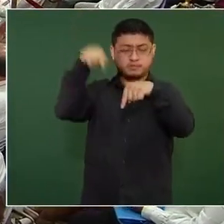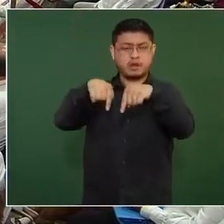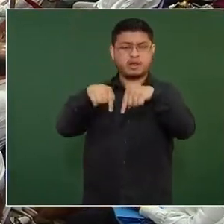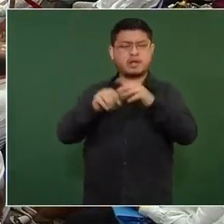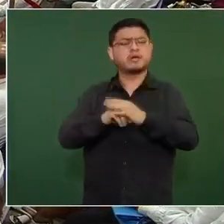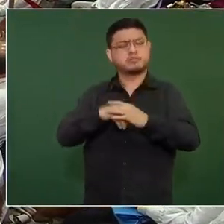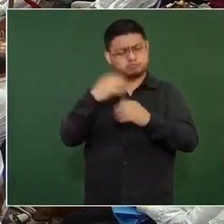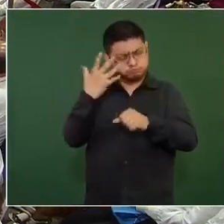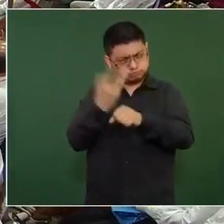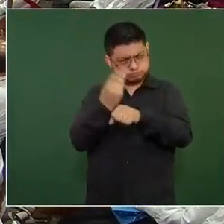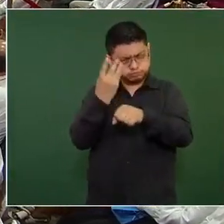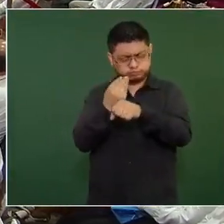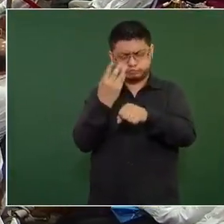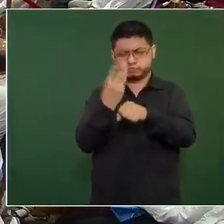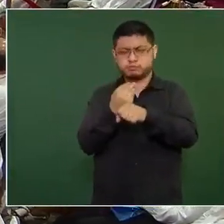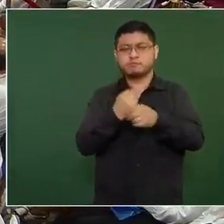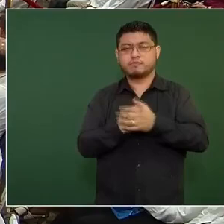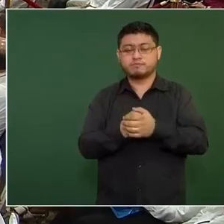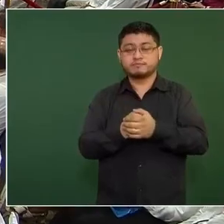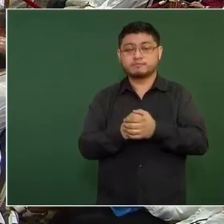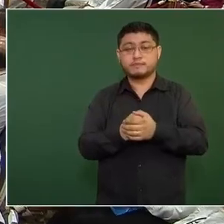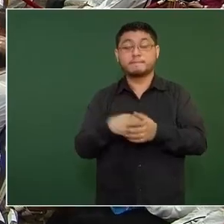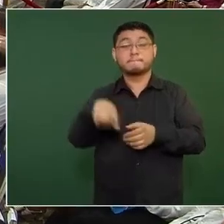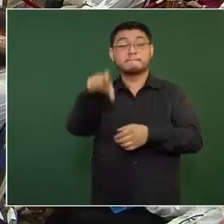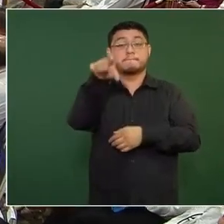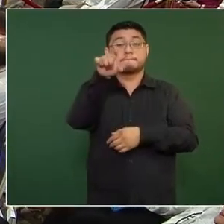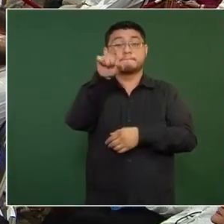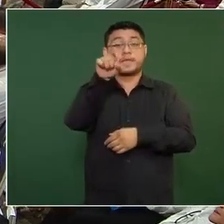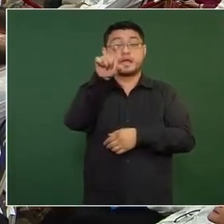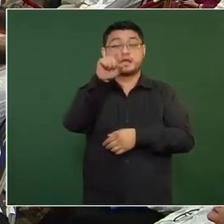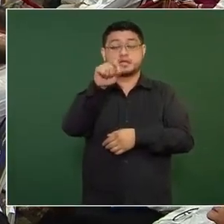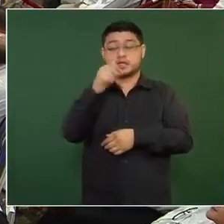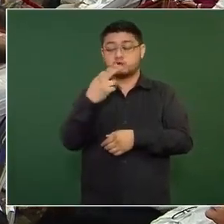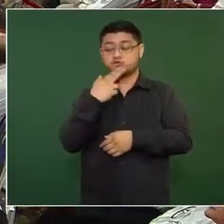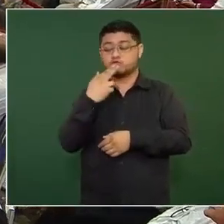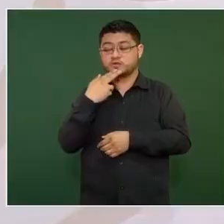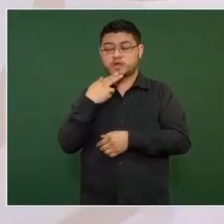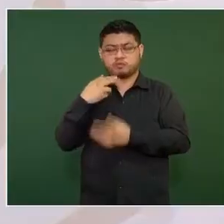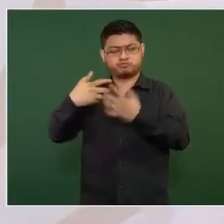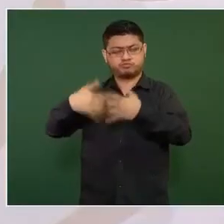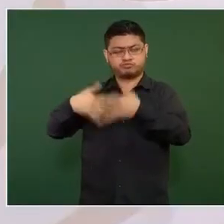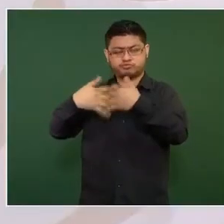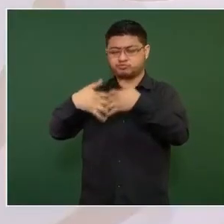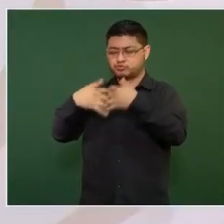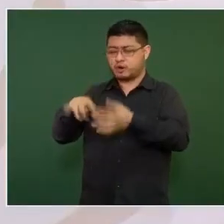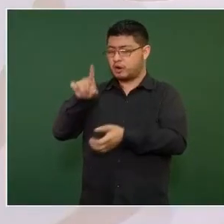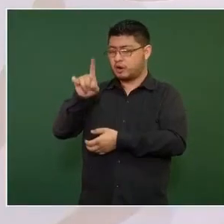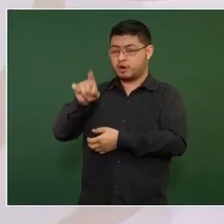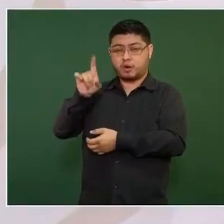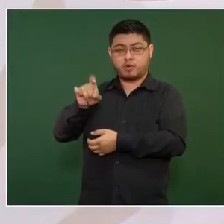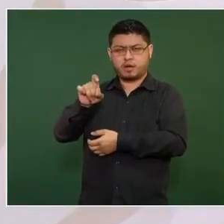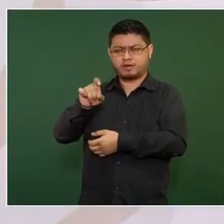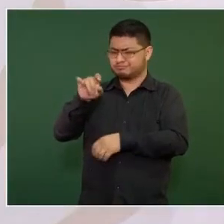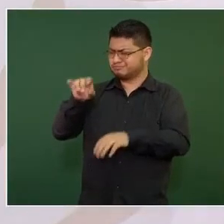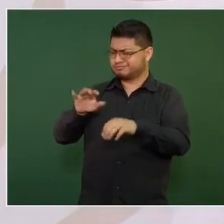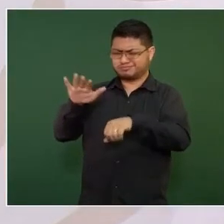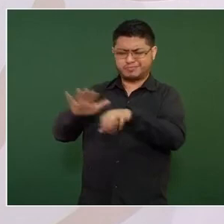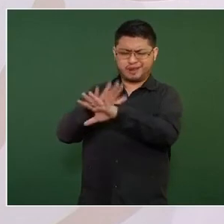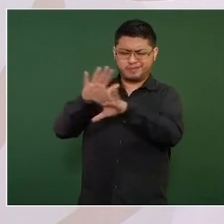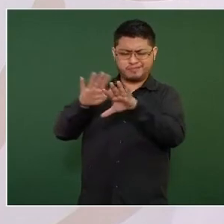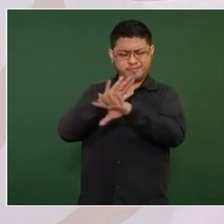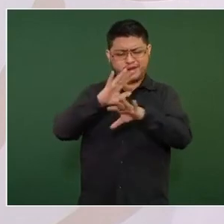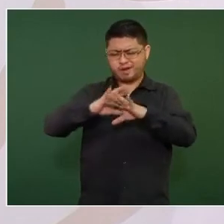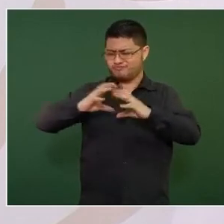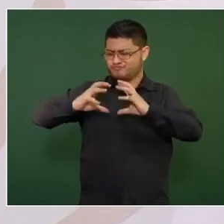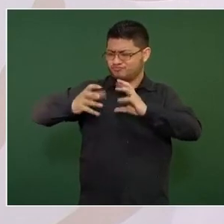en proceso de 20 hidroeléctricas que están cambiando turbinas, equipos,